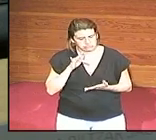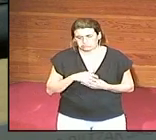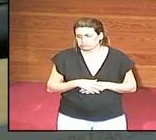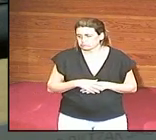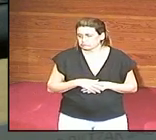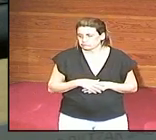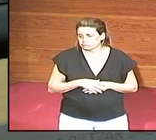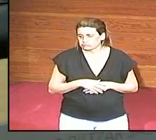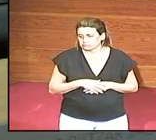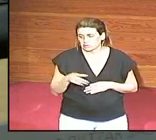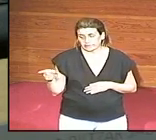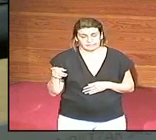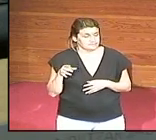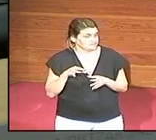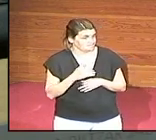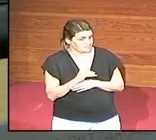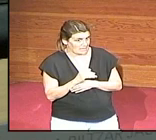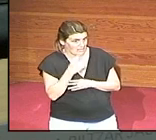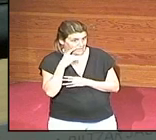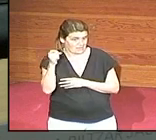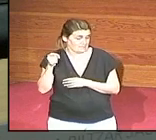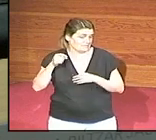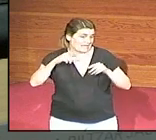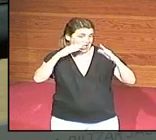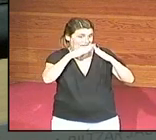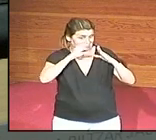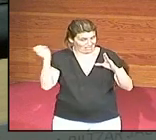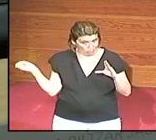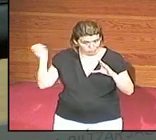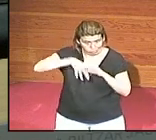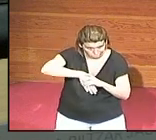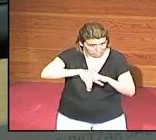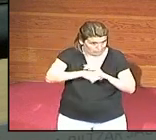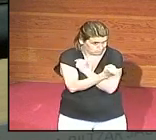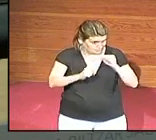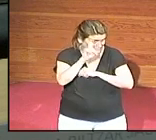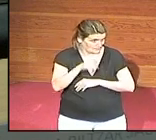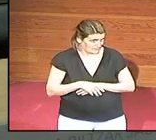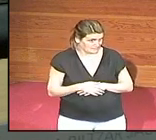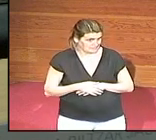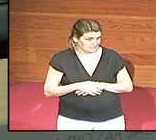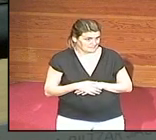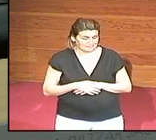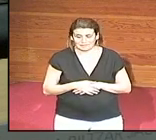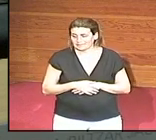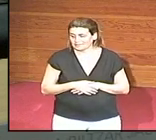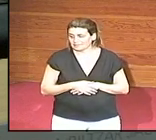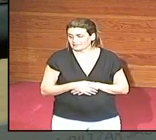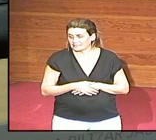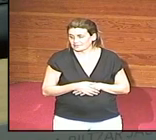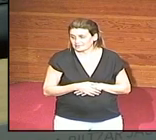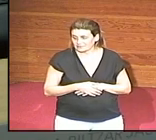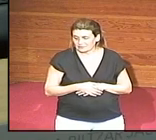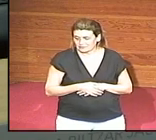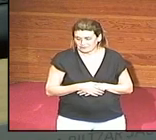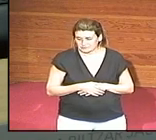Y bueno, pues tuvo la mala suerte de que le cayó un obús dentro de la casa, pero tuvo la buena suerte de que el obús tampoco explotó. Simplemente hizo el agujero y ahí quedó.